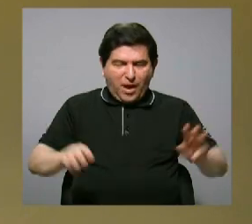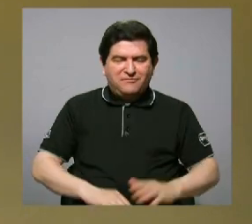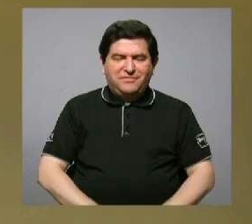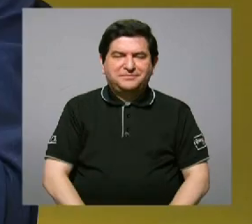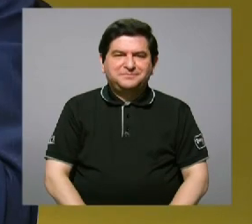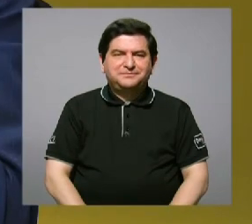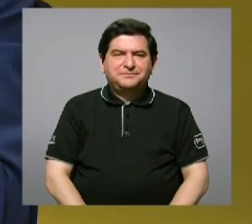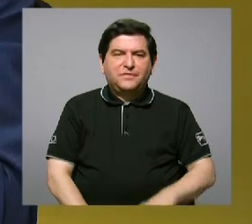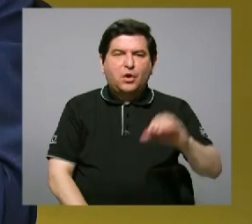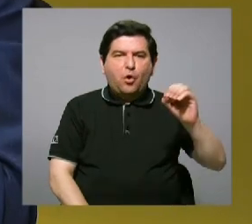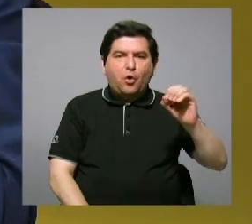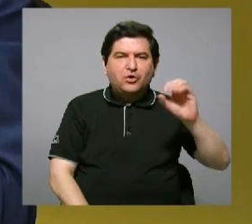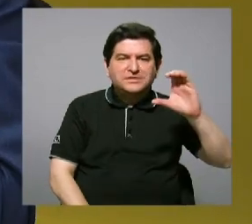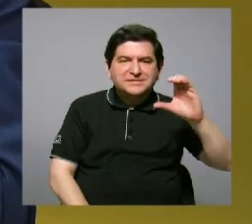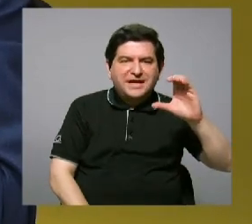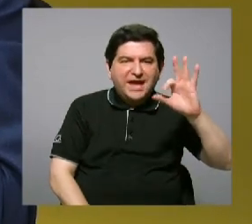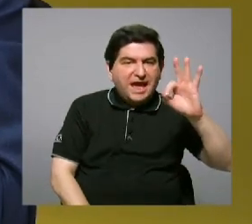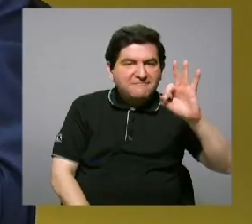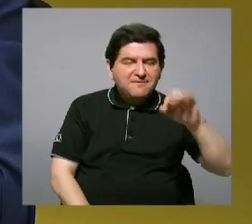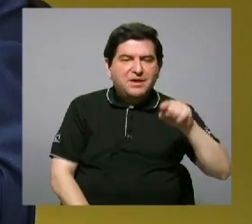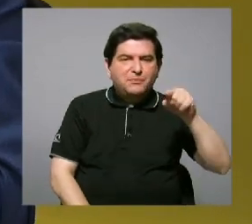el programa.